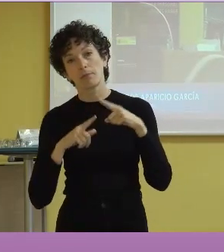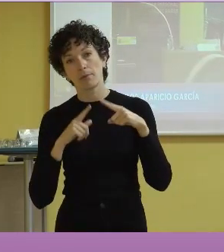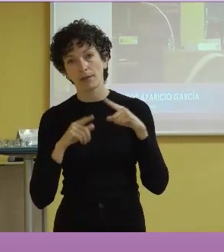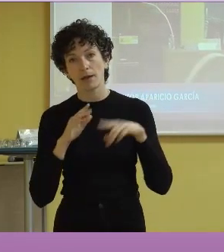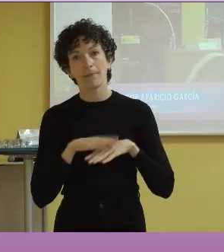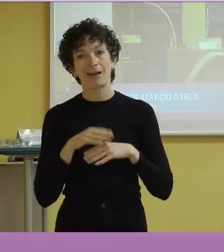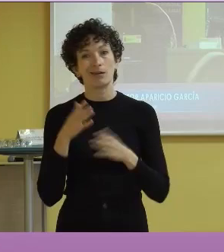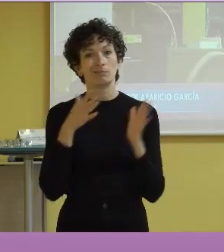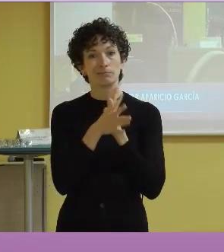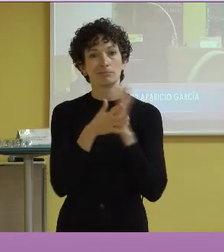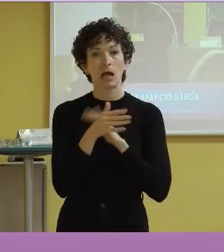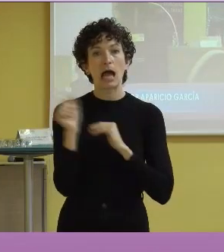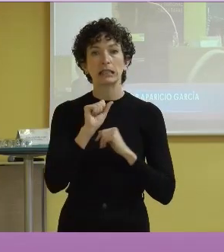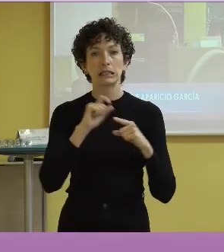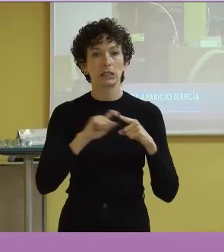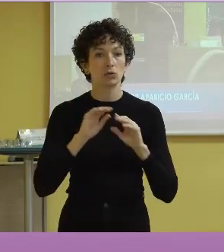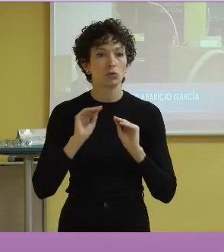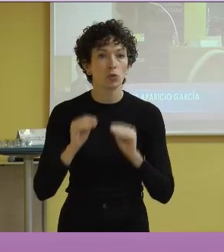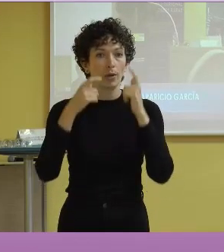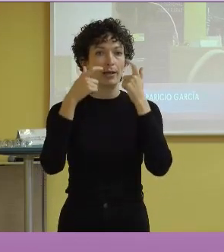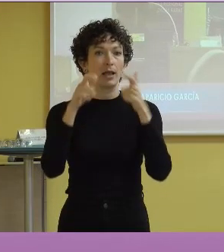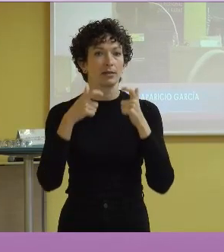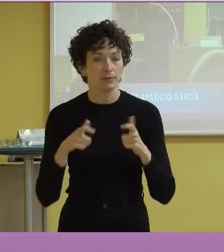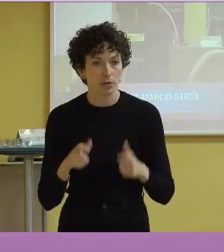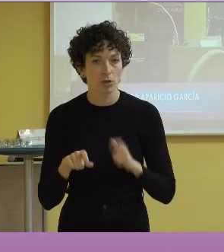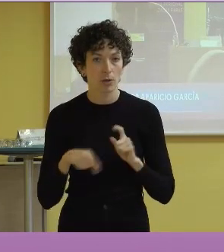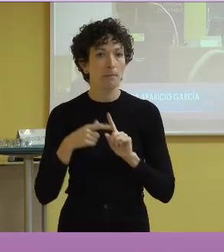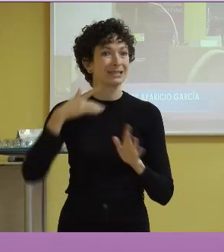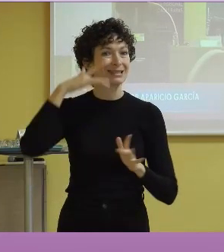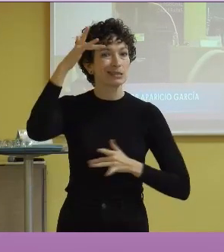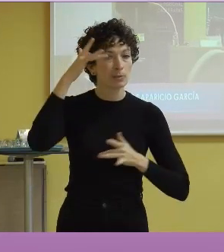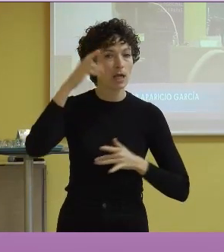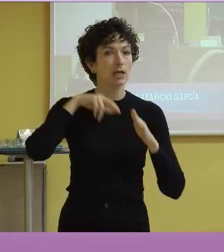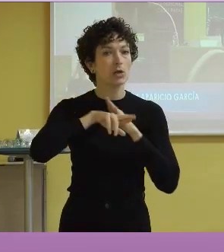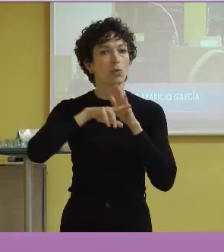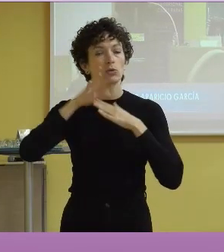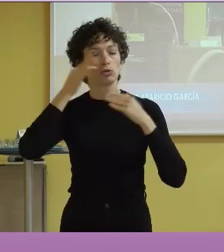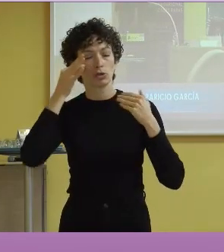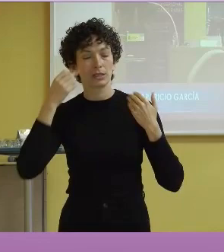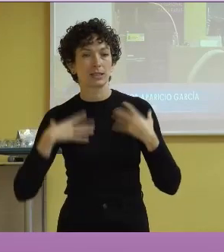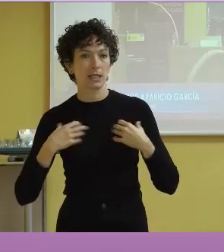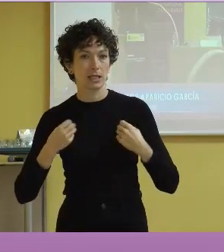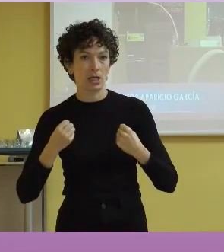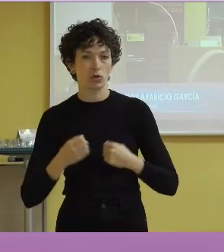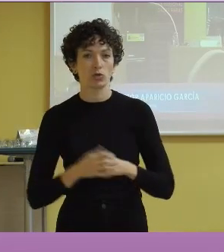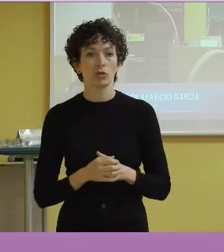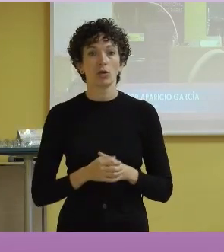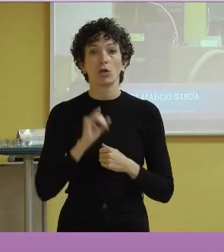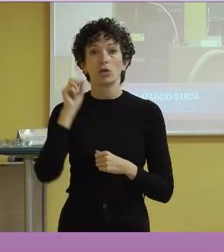hable de las características de las ataxias, clasificación y sintomatología, recursos sanitarios. Bueno, pues